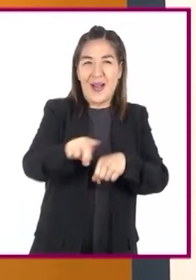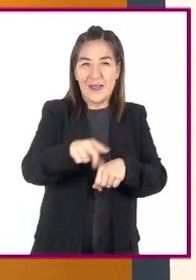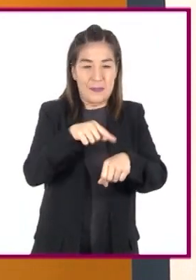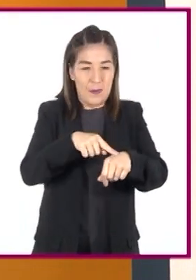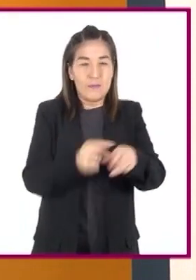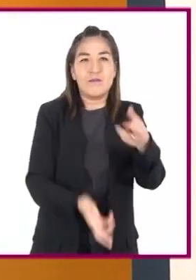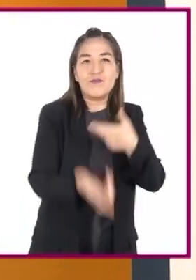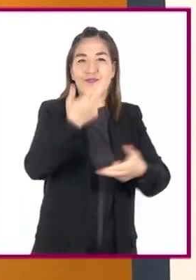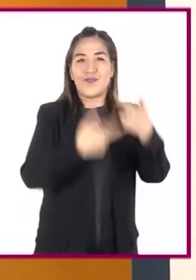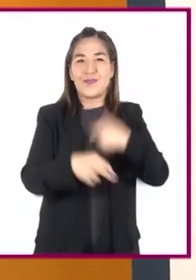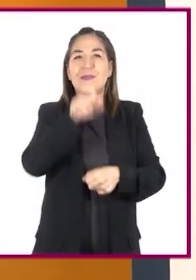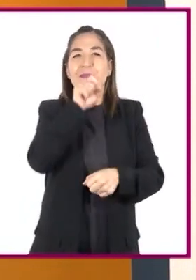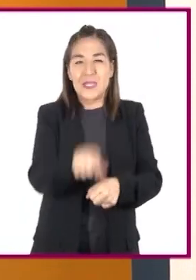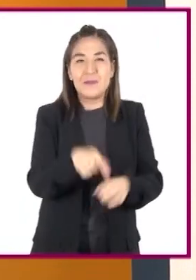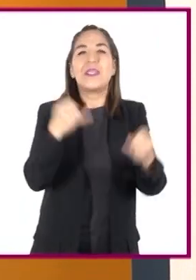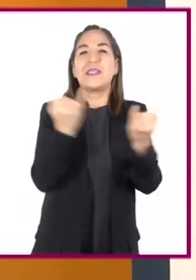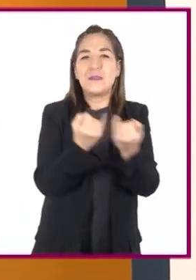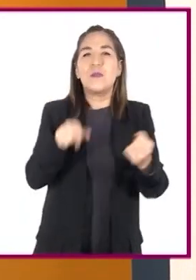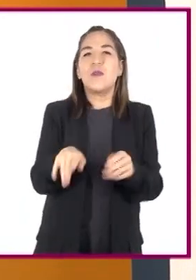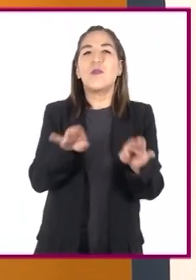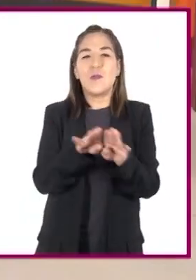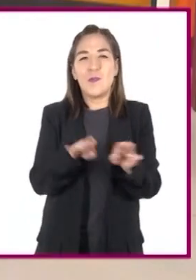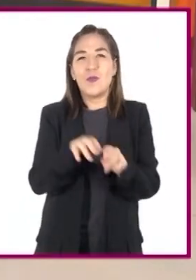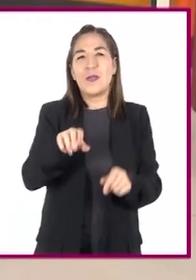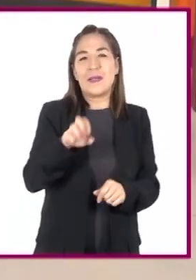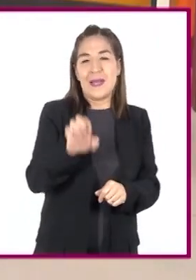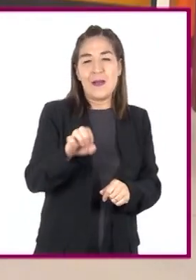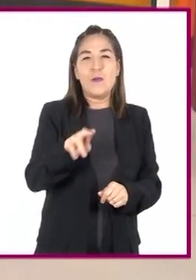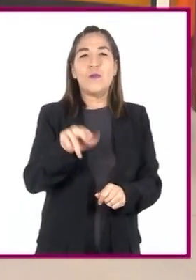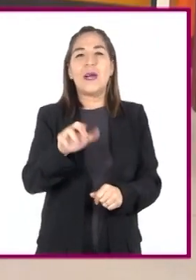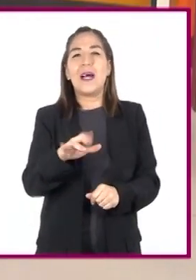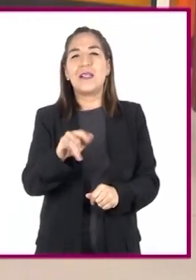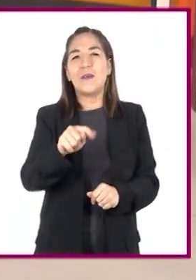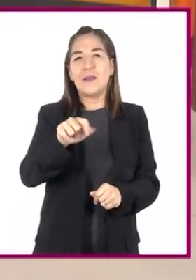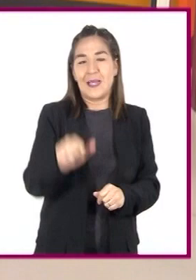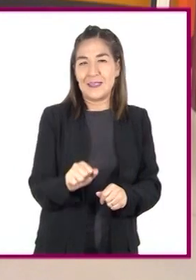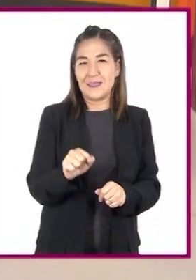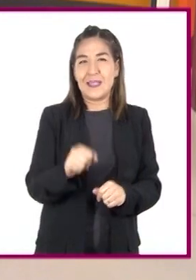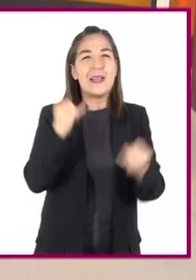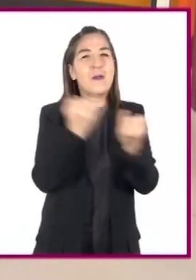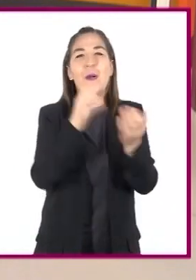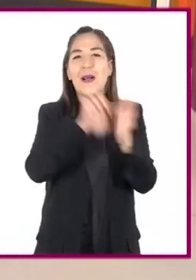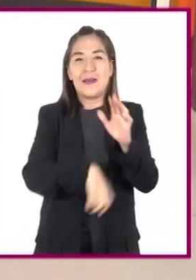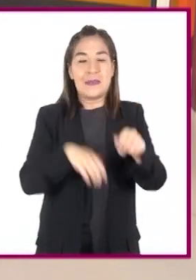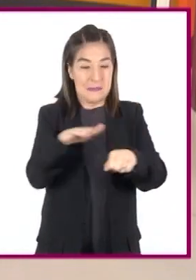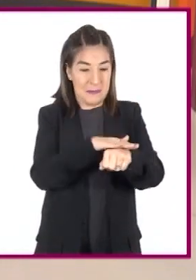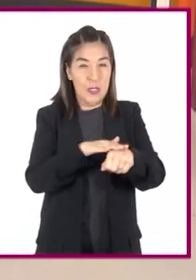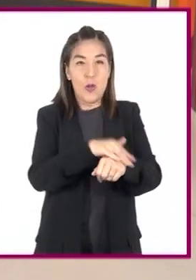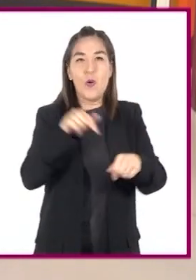celular que utilizan las células somáticas eucariotas, es decir, las células del cuerpo.